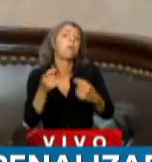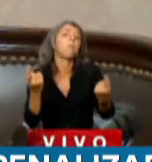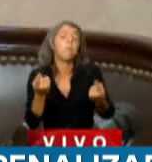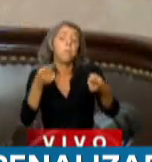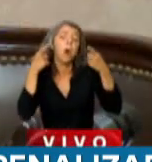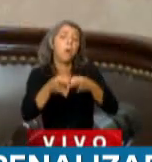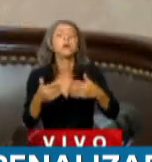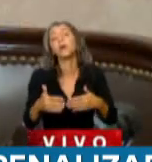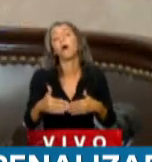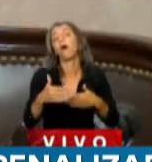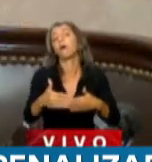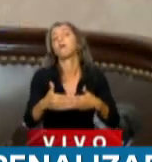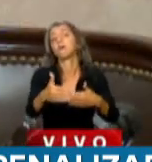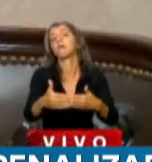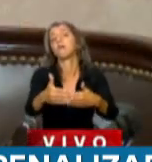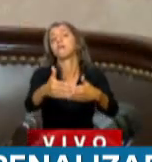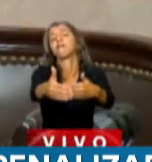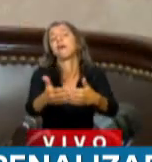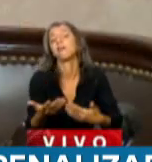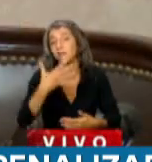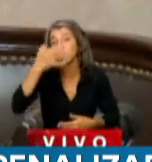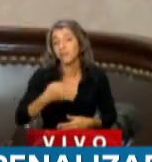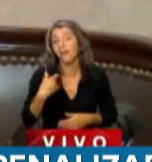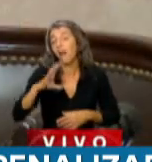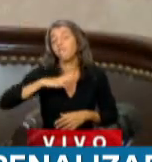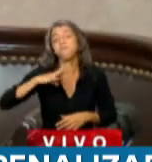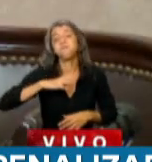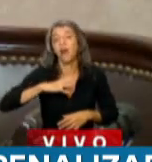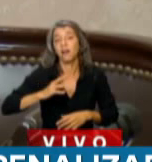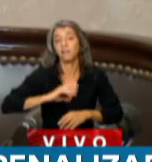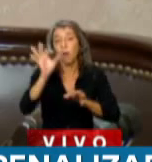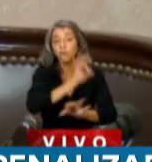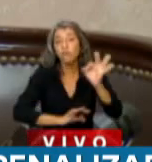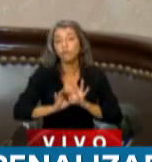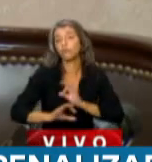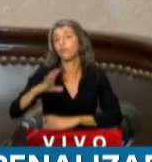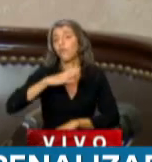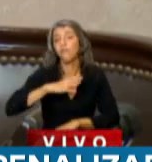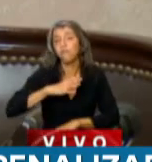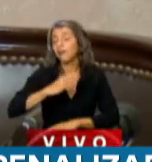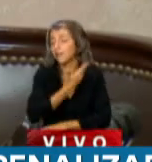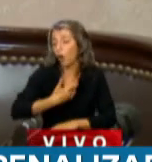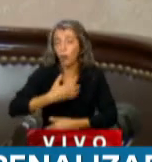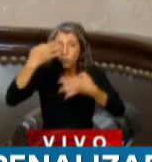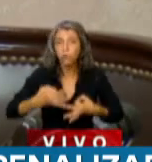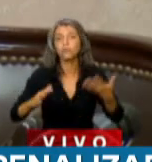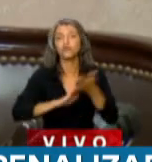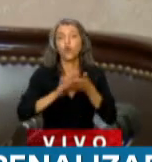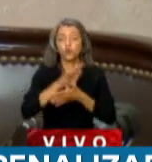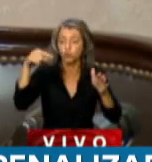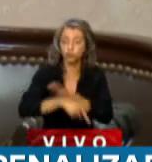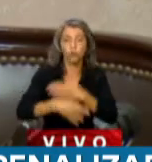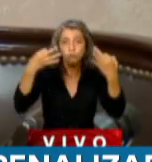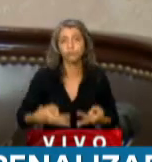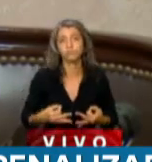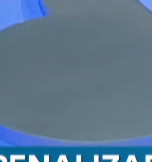la economía concentrada y quiénes son los grandes beneficiarios de esta injusticia social que se vive hoy está clara, ¿no?